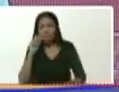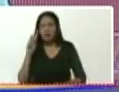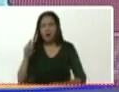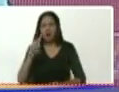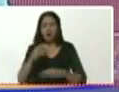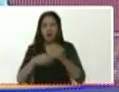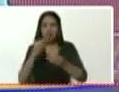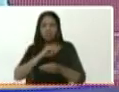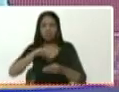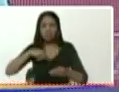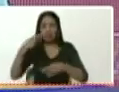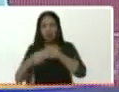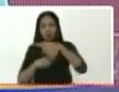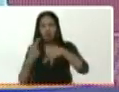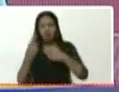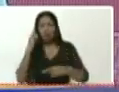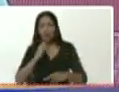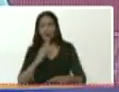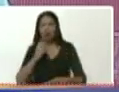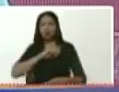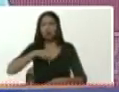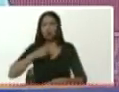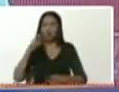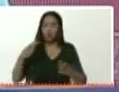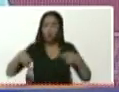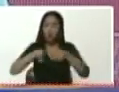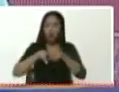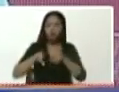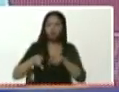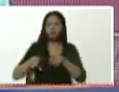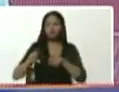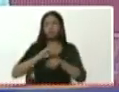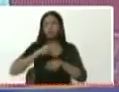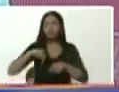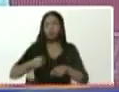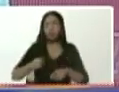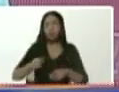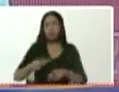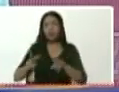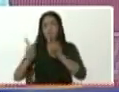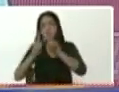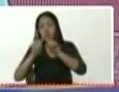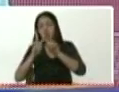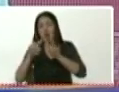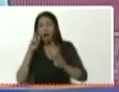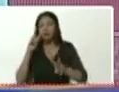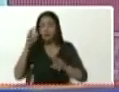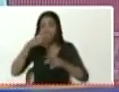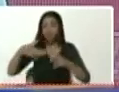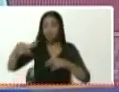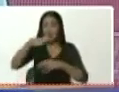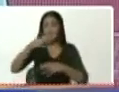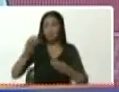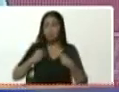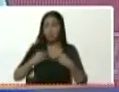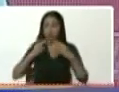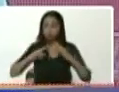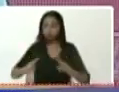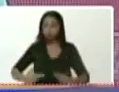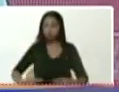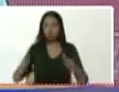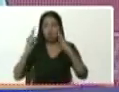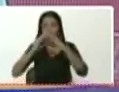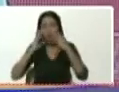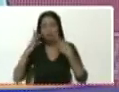que hace la Revolución Bolivariana con la Gran Misión Vivienda Venezuela, para que el pueblo viva como un ser humano en su